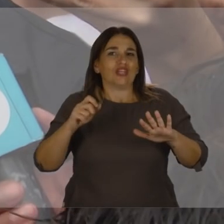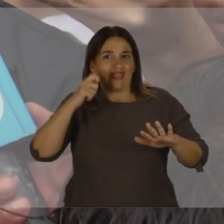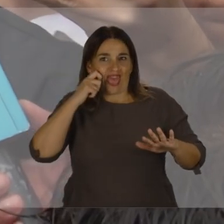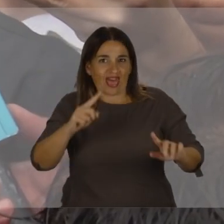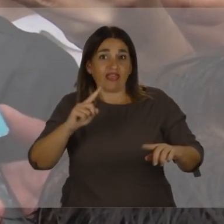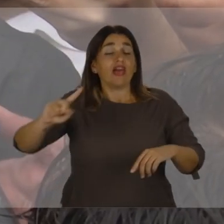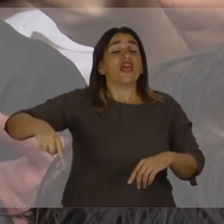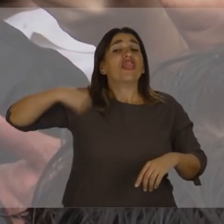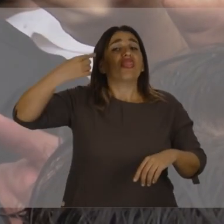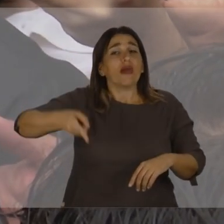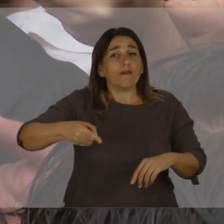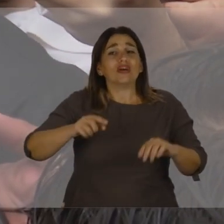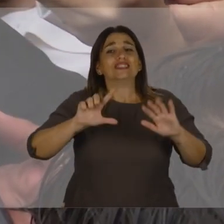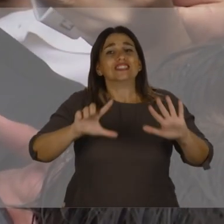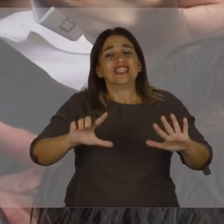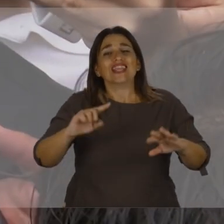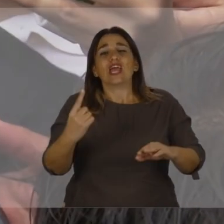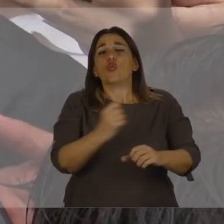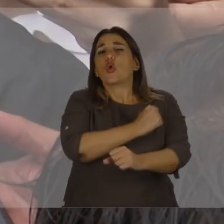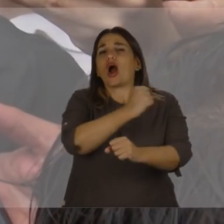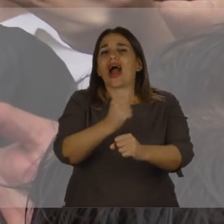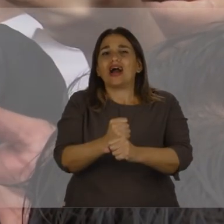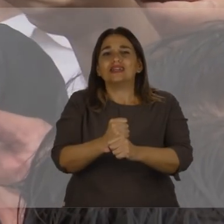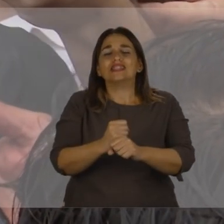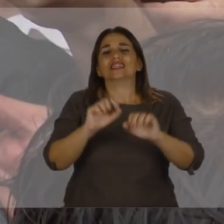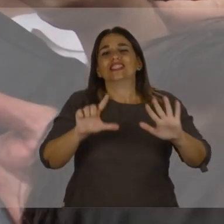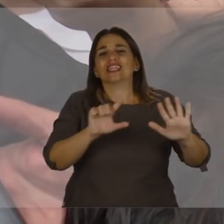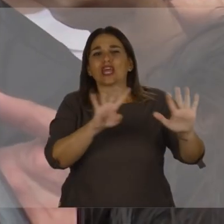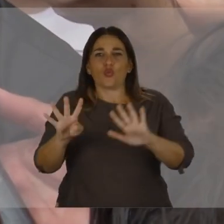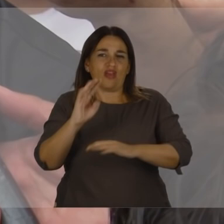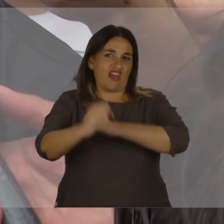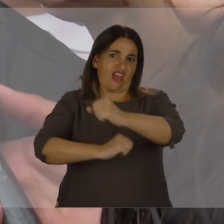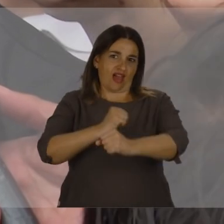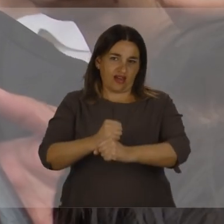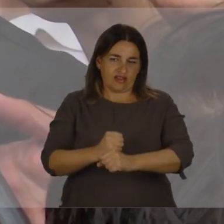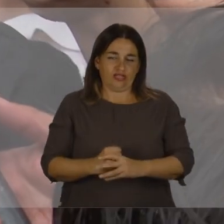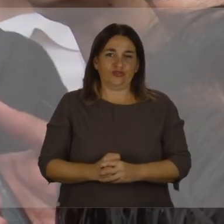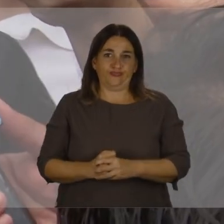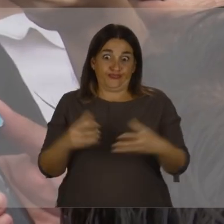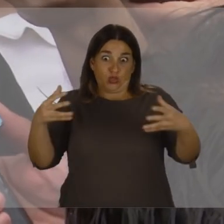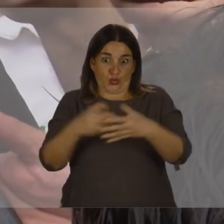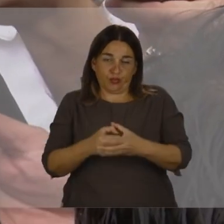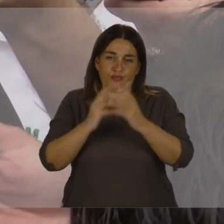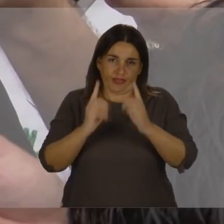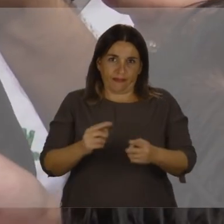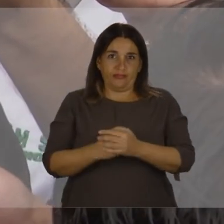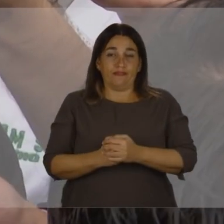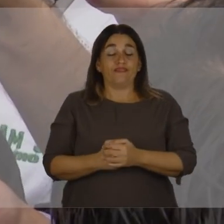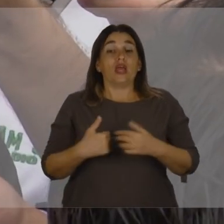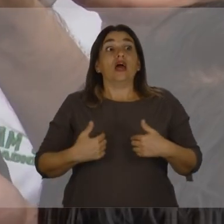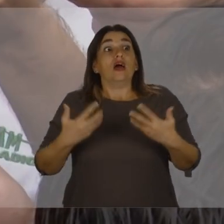y enseguida después los de 71 a 79. Estamos